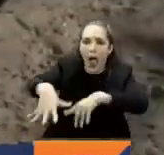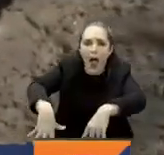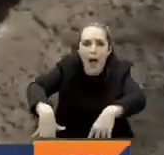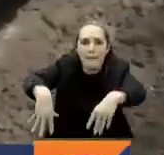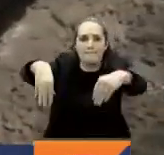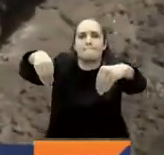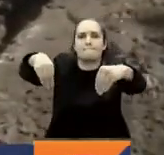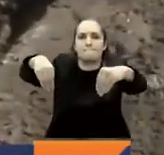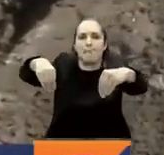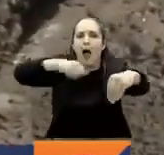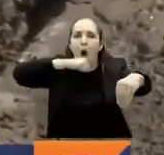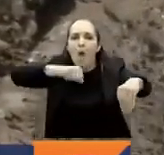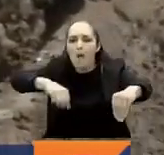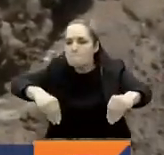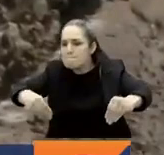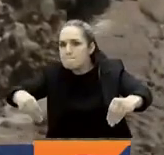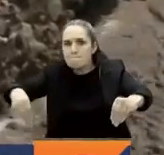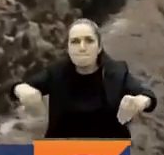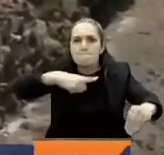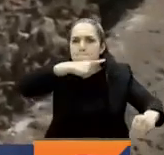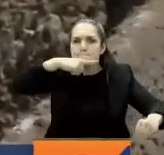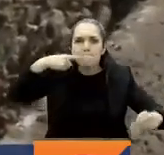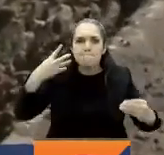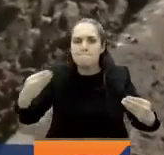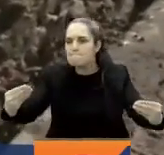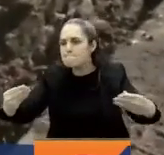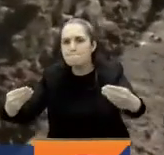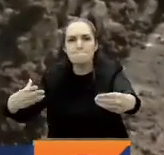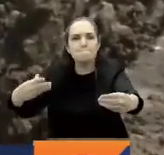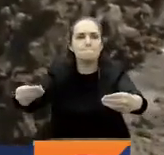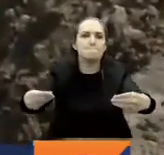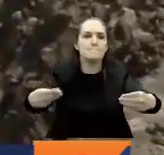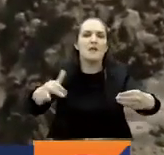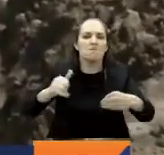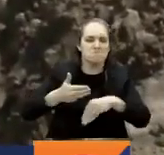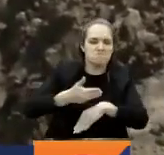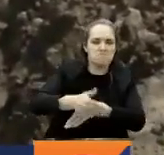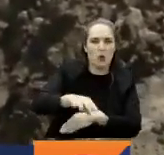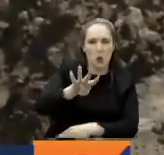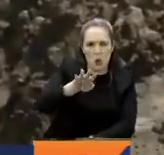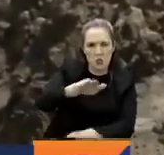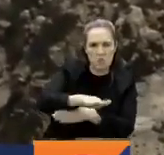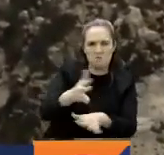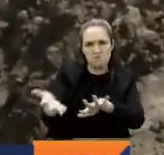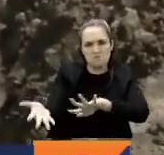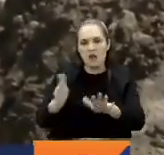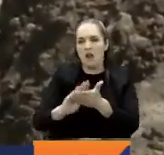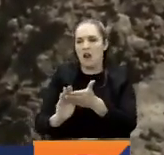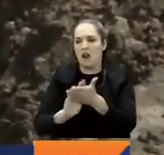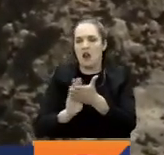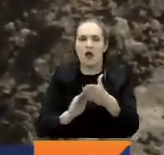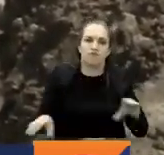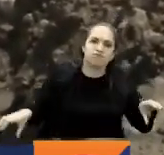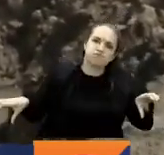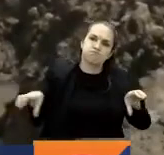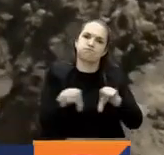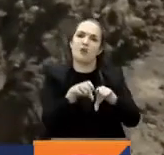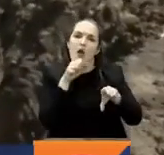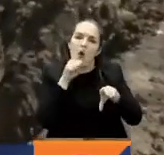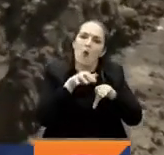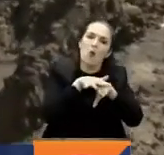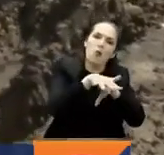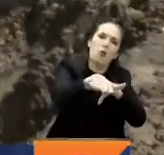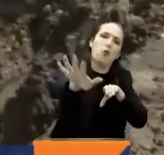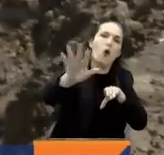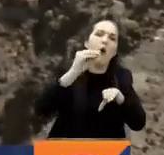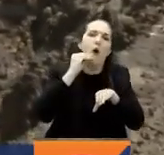Se espera que sobre las 4 de la tarde se estén terminando los trabajos y se esté restableciendo el servicio a los hogares cartageneros.